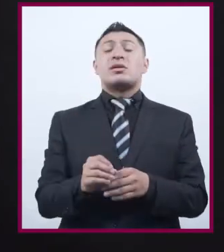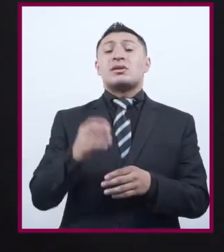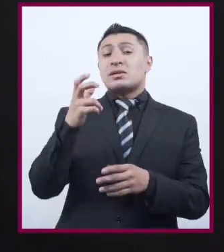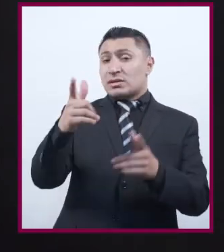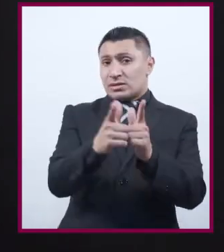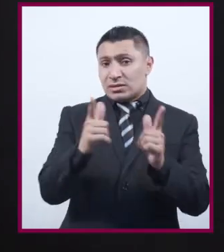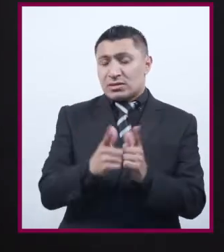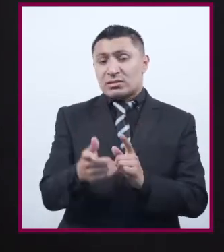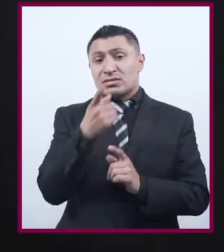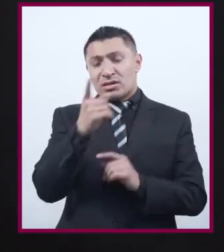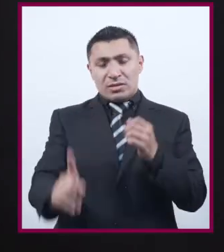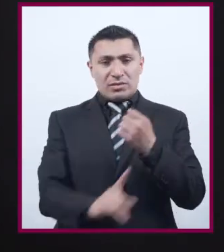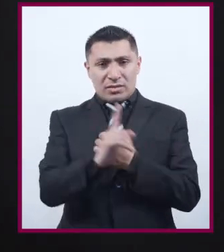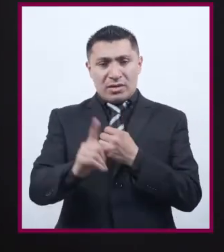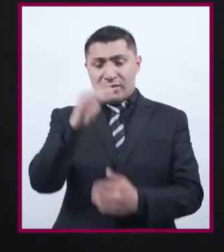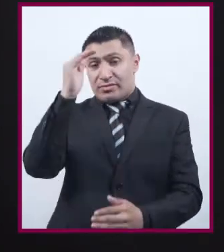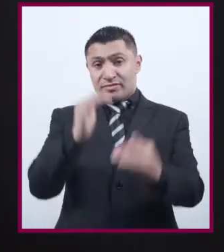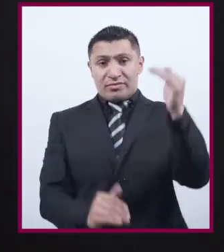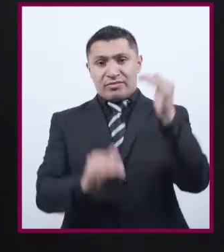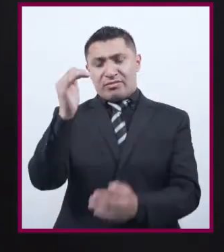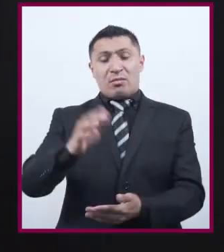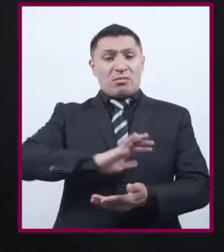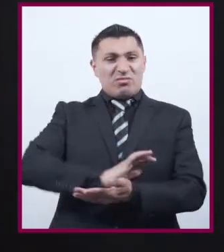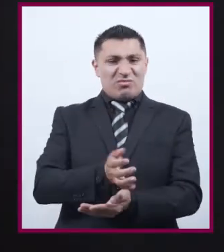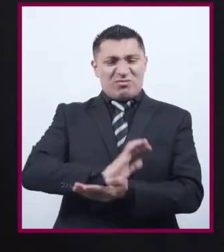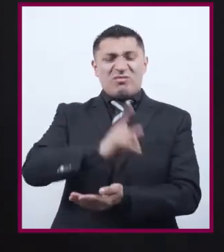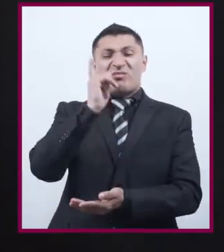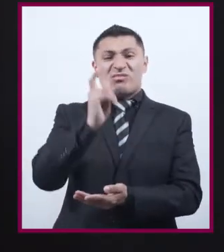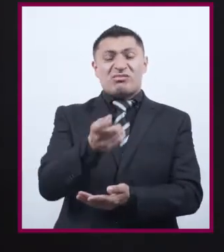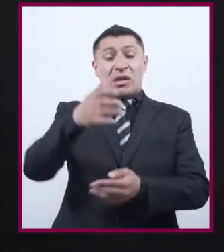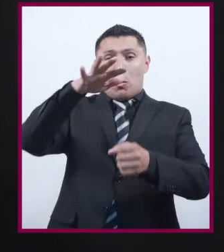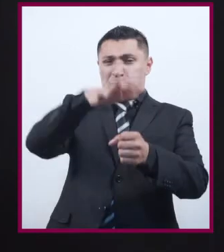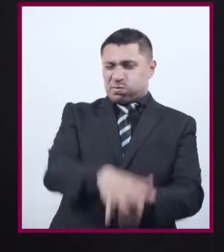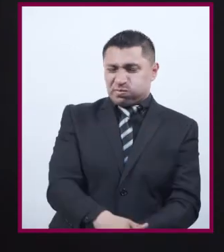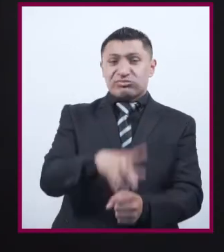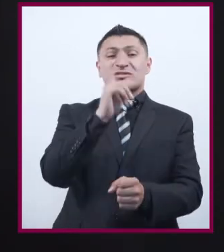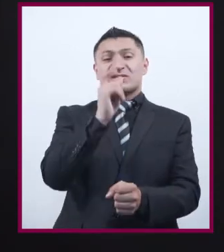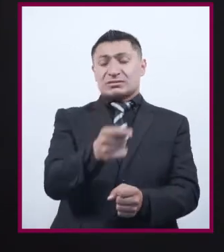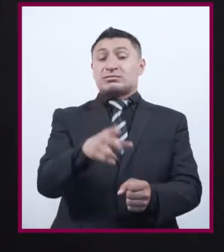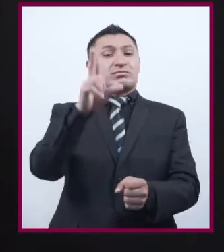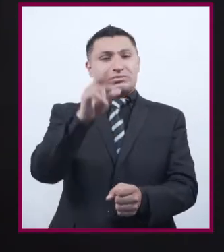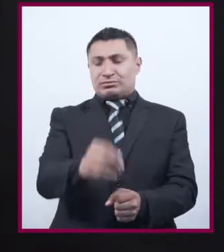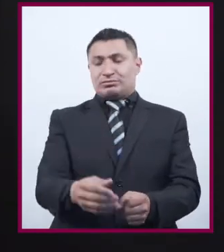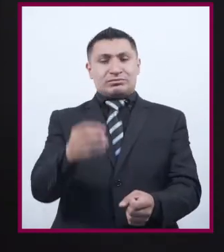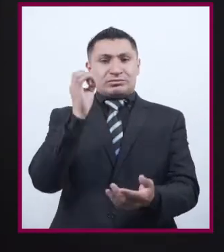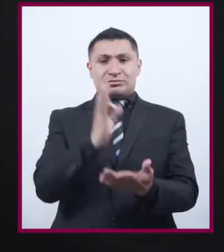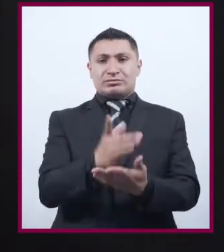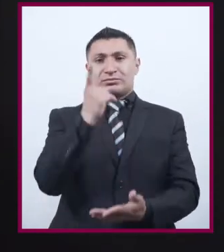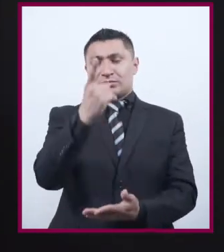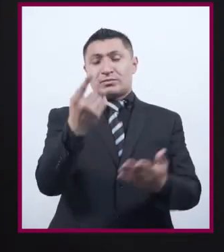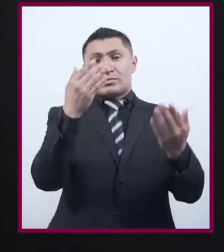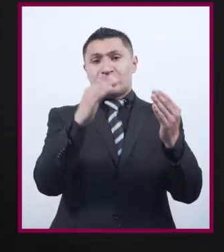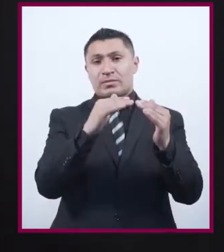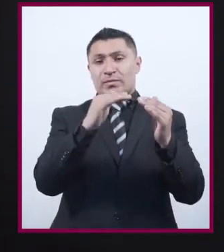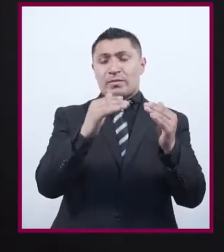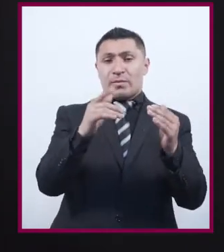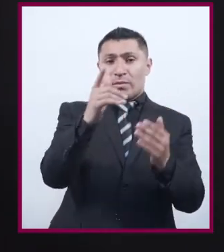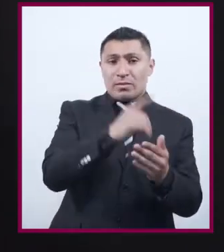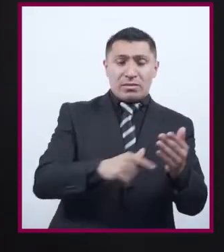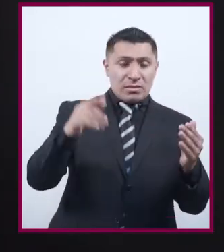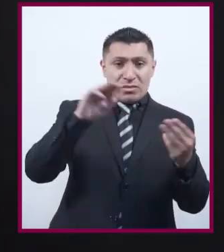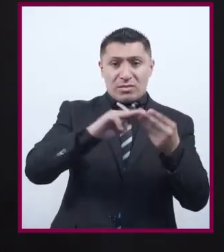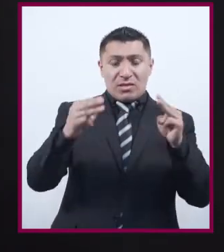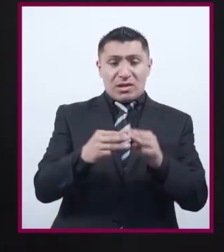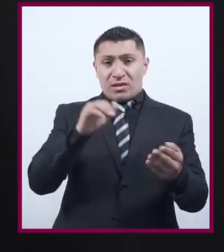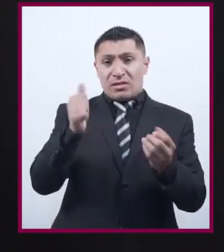que el problema de la desigualdad y la discriminación y la opresión no tenía una sola fuente administrativa o legal, sino también social.